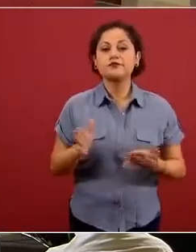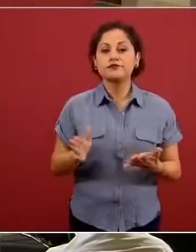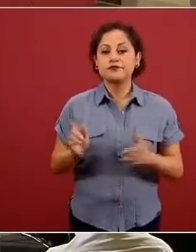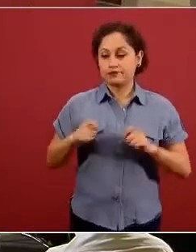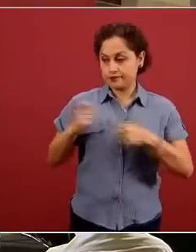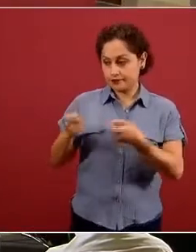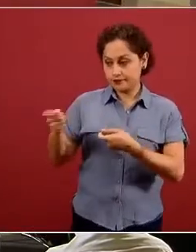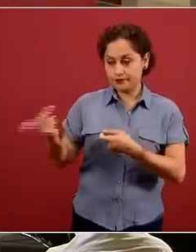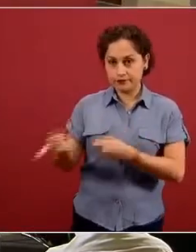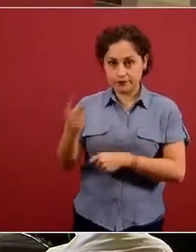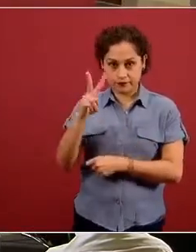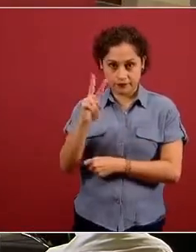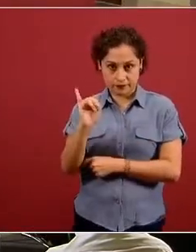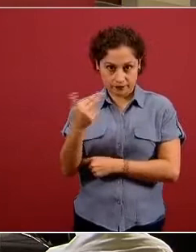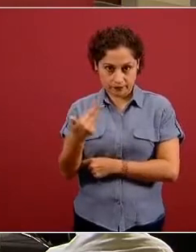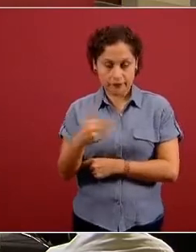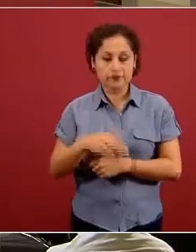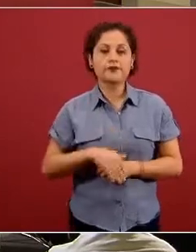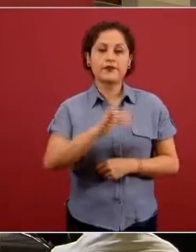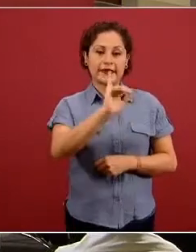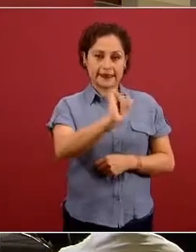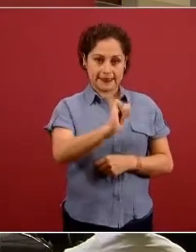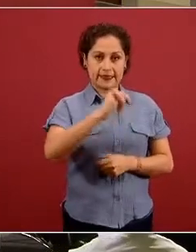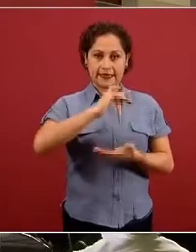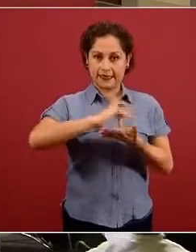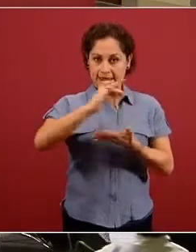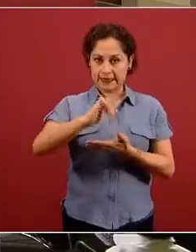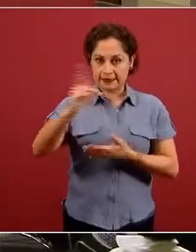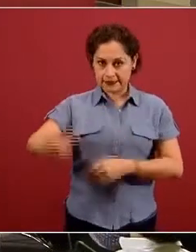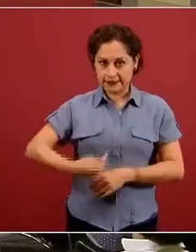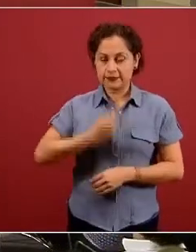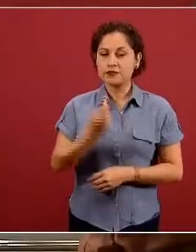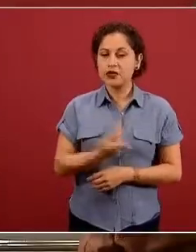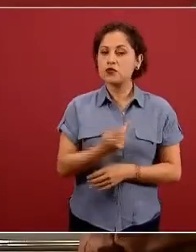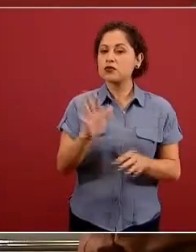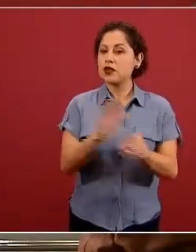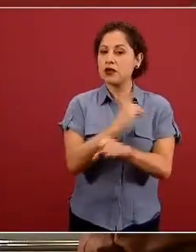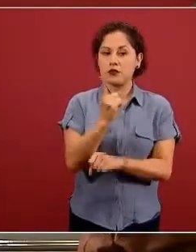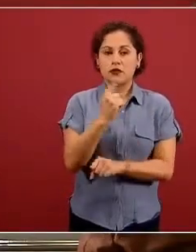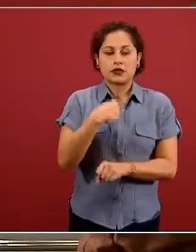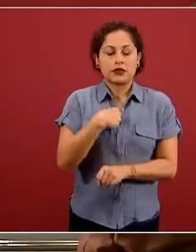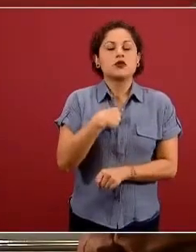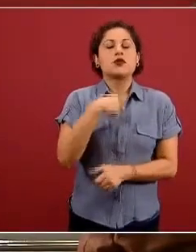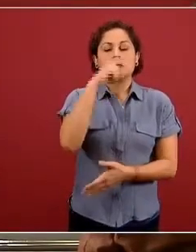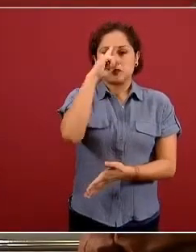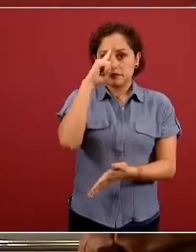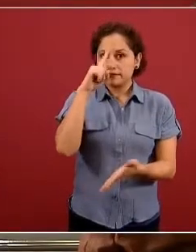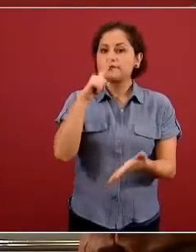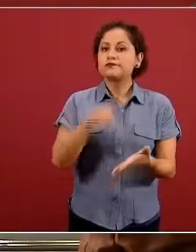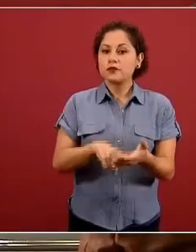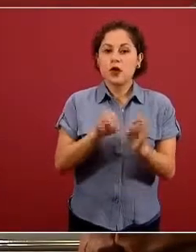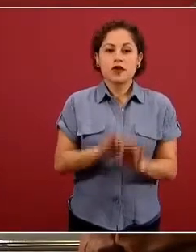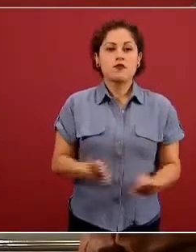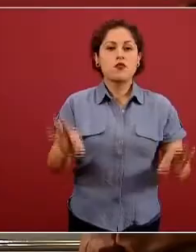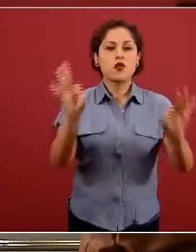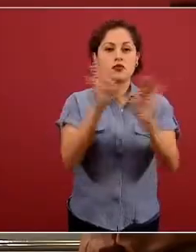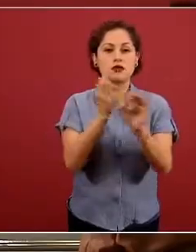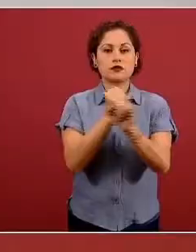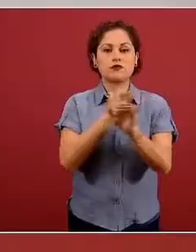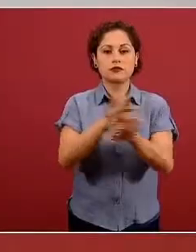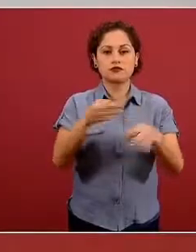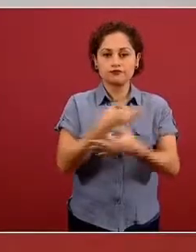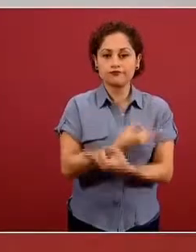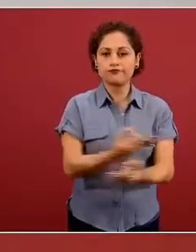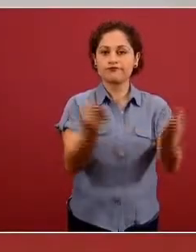responsable del VIH en México. Sí, y muchas gracias por esa pregunta. Creo que es fundamental mandar el mensaje, y el